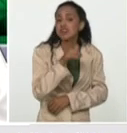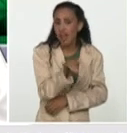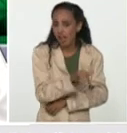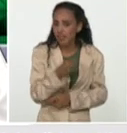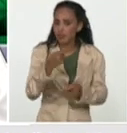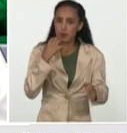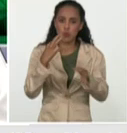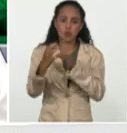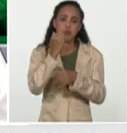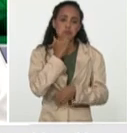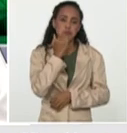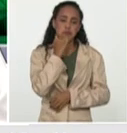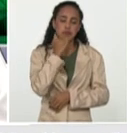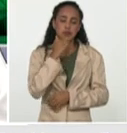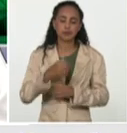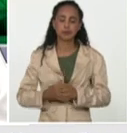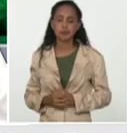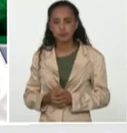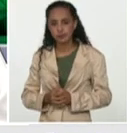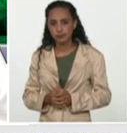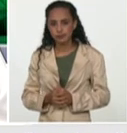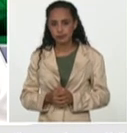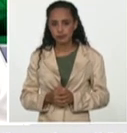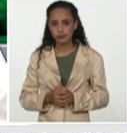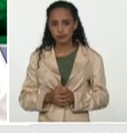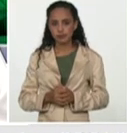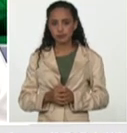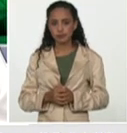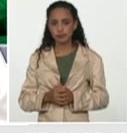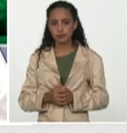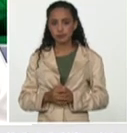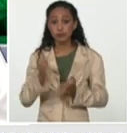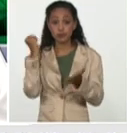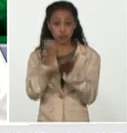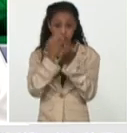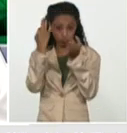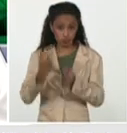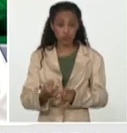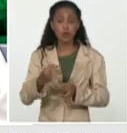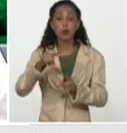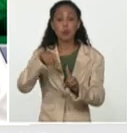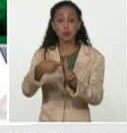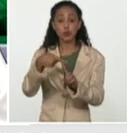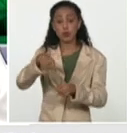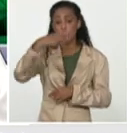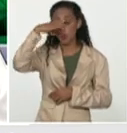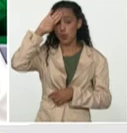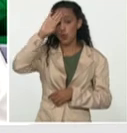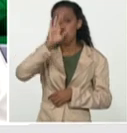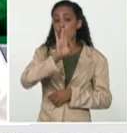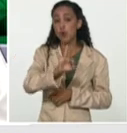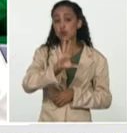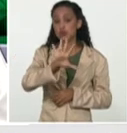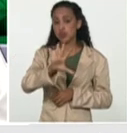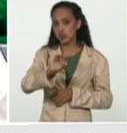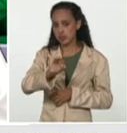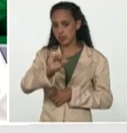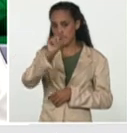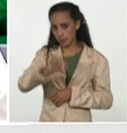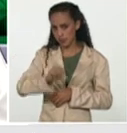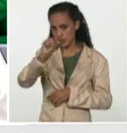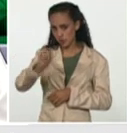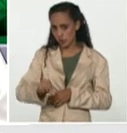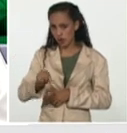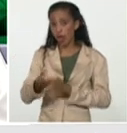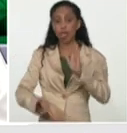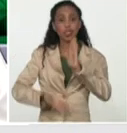Se promedian, o sea, confirmados activos en Cuba 857,